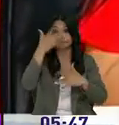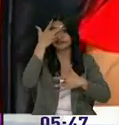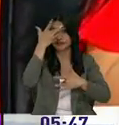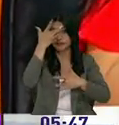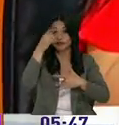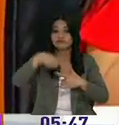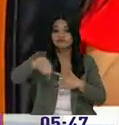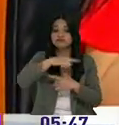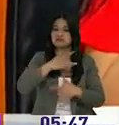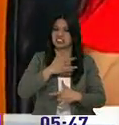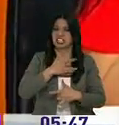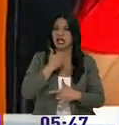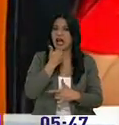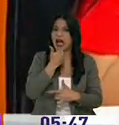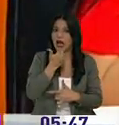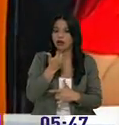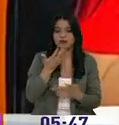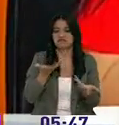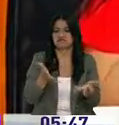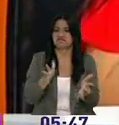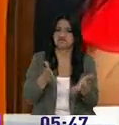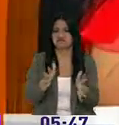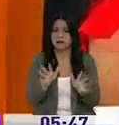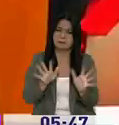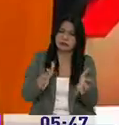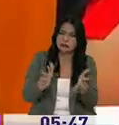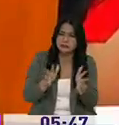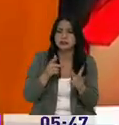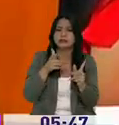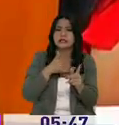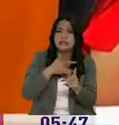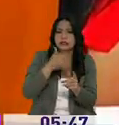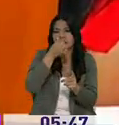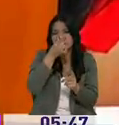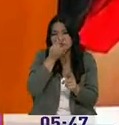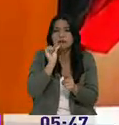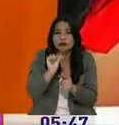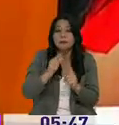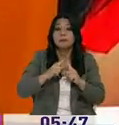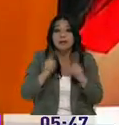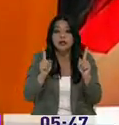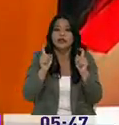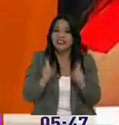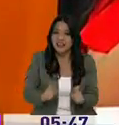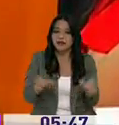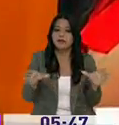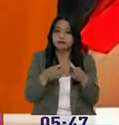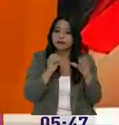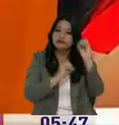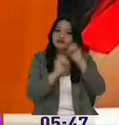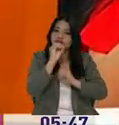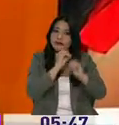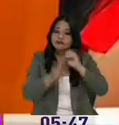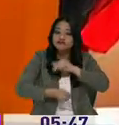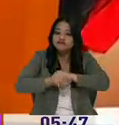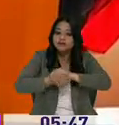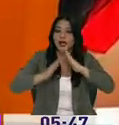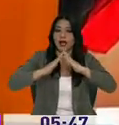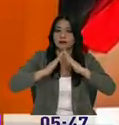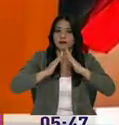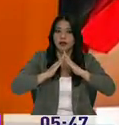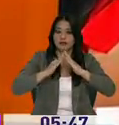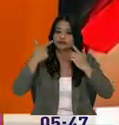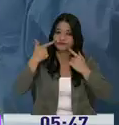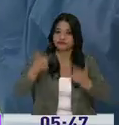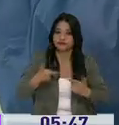presentan síntomas graves, tienen síntomas leves, y ellos tienen que estar en un aislamiento domiciliario con supervisión